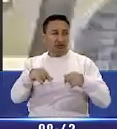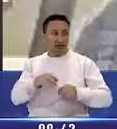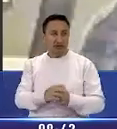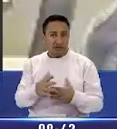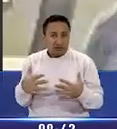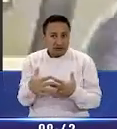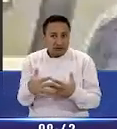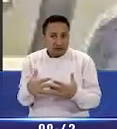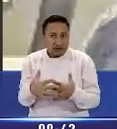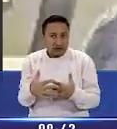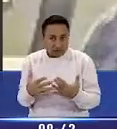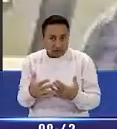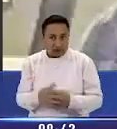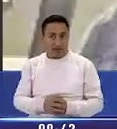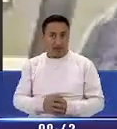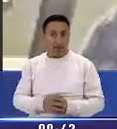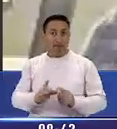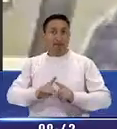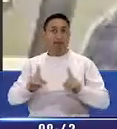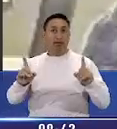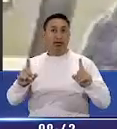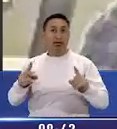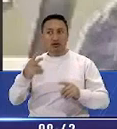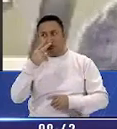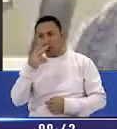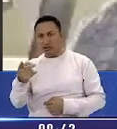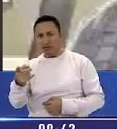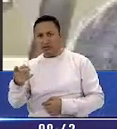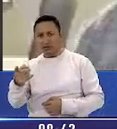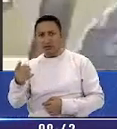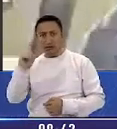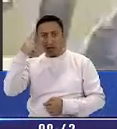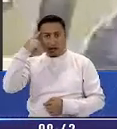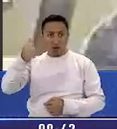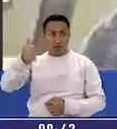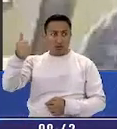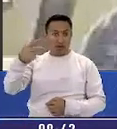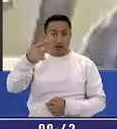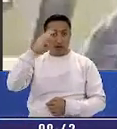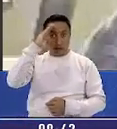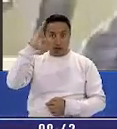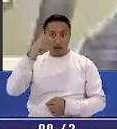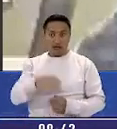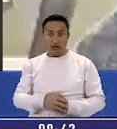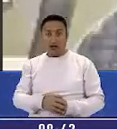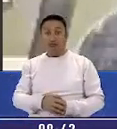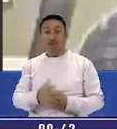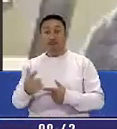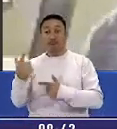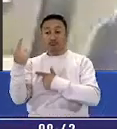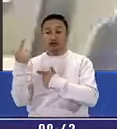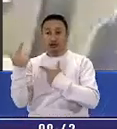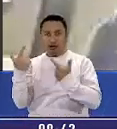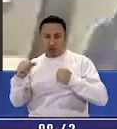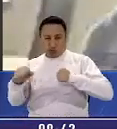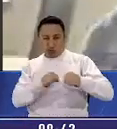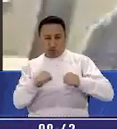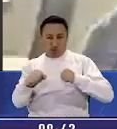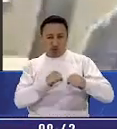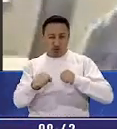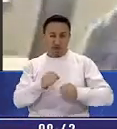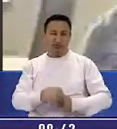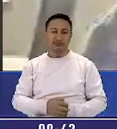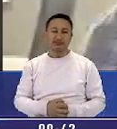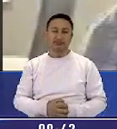miedo, pero sin embargo veo el esfuerzo que hace el gobierno, la policía, las fuerzas armadas en